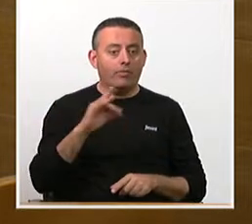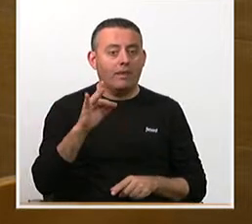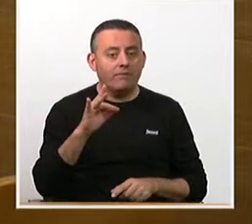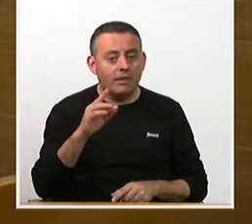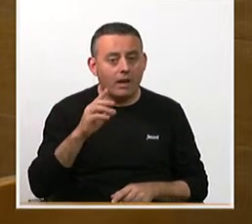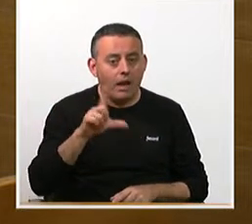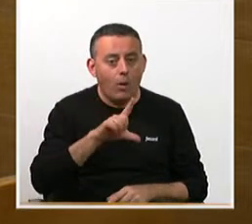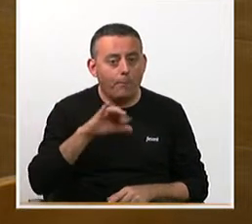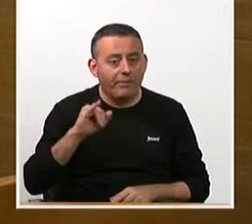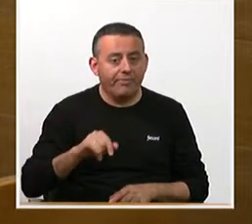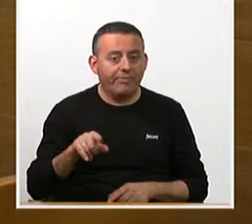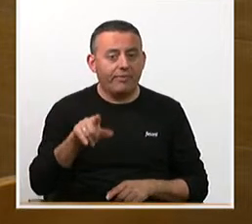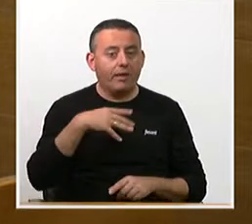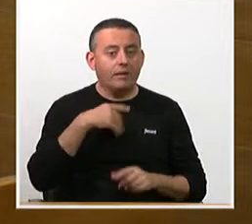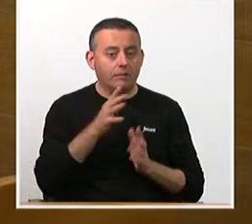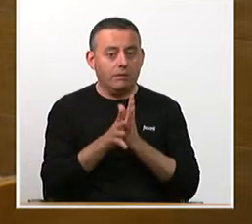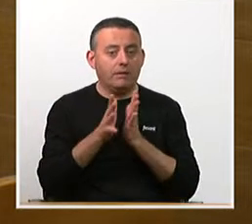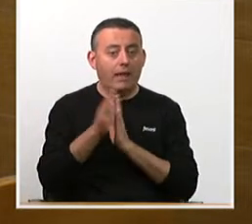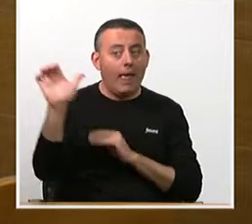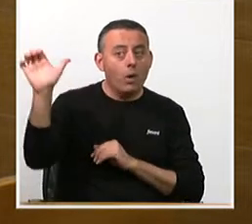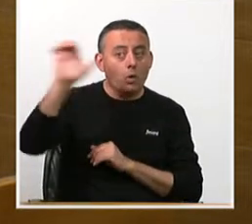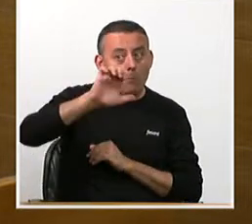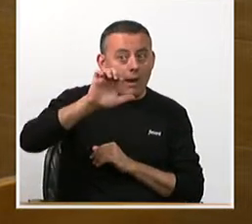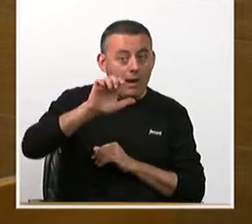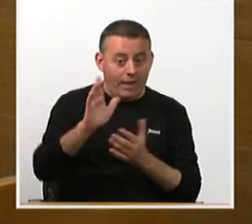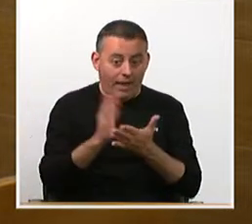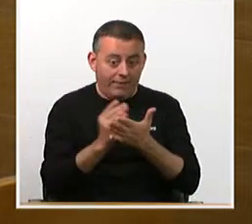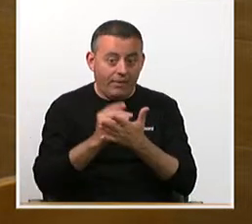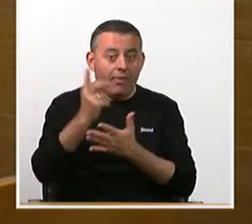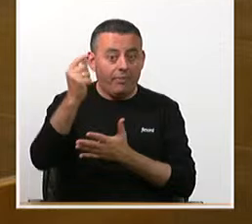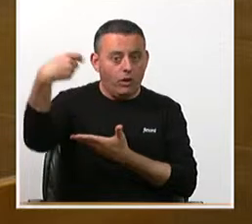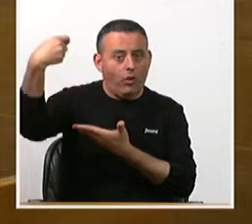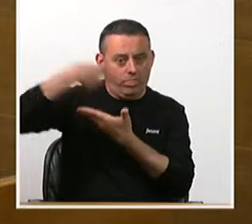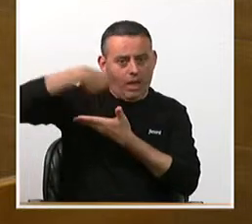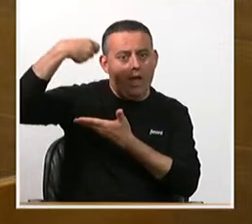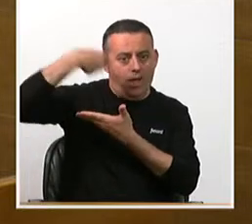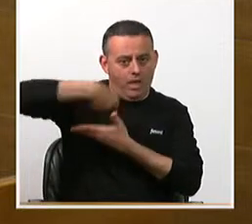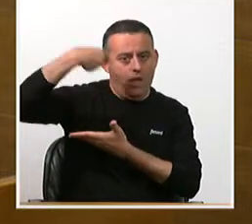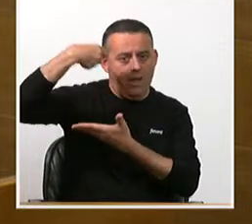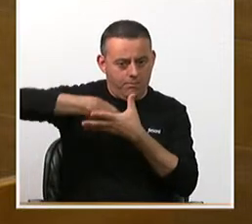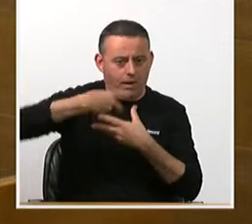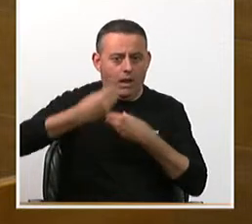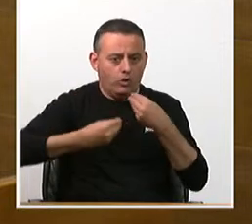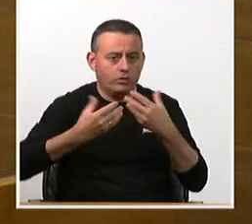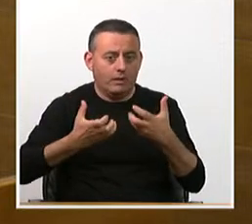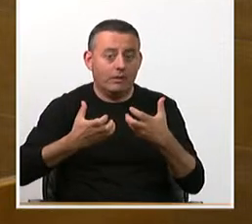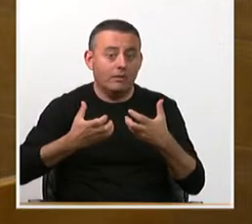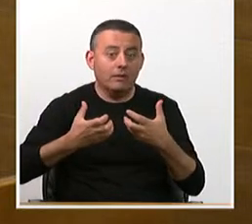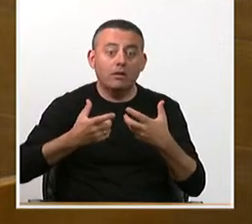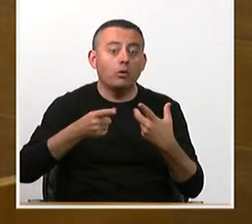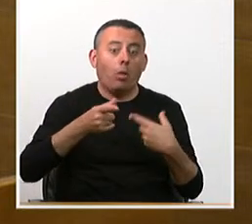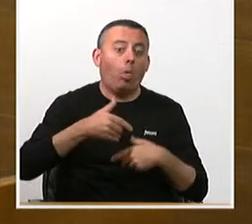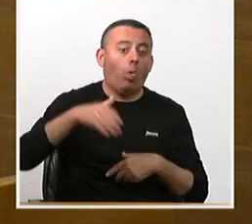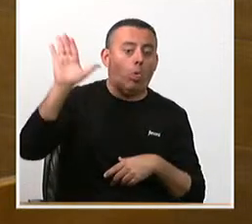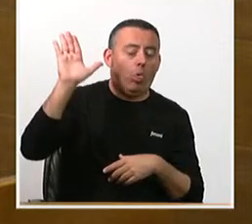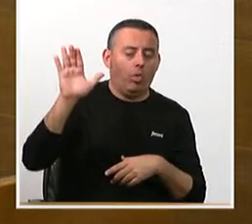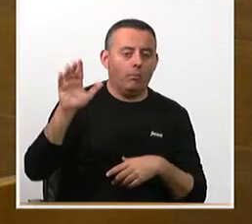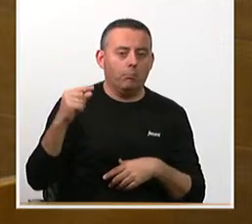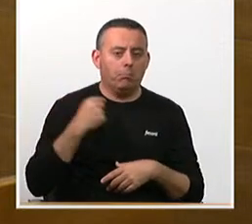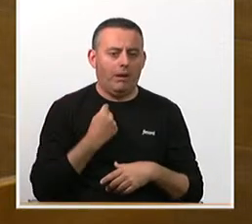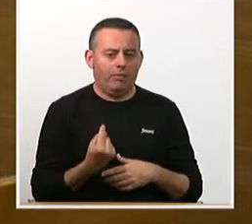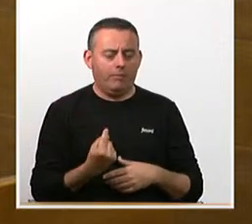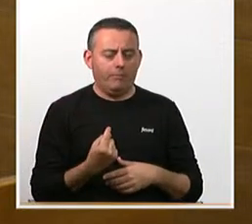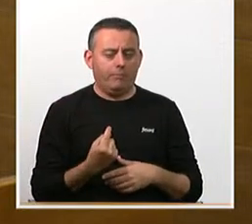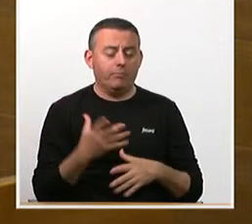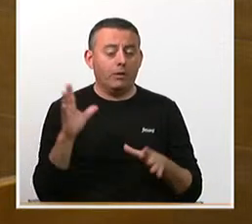solución no es el problema saben lo que resulta más preocupante que con su precipitado pacto de gobierno el de la servilleta han